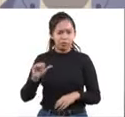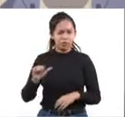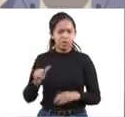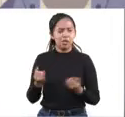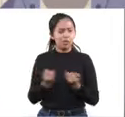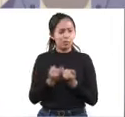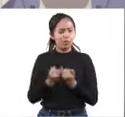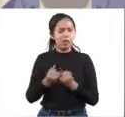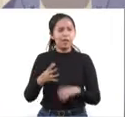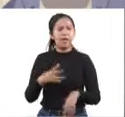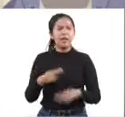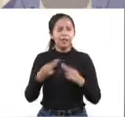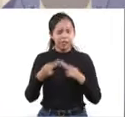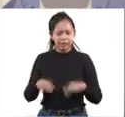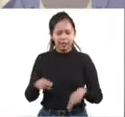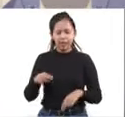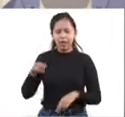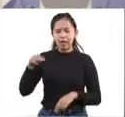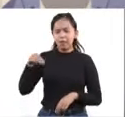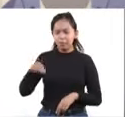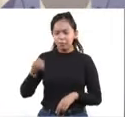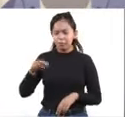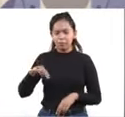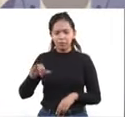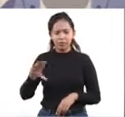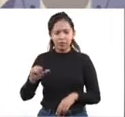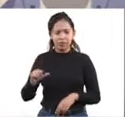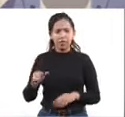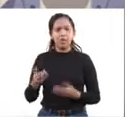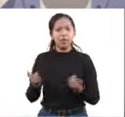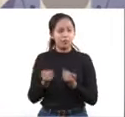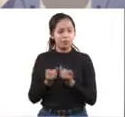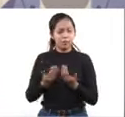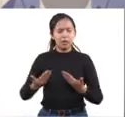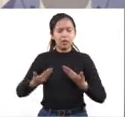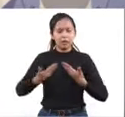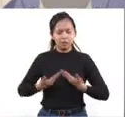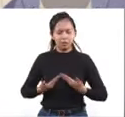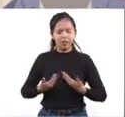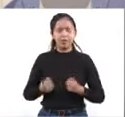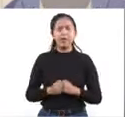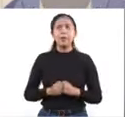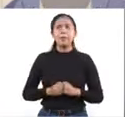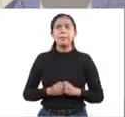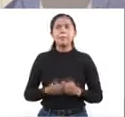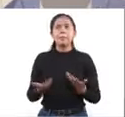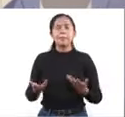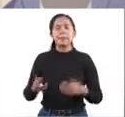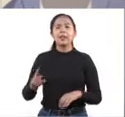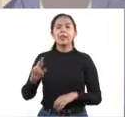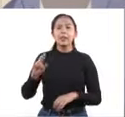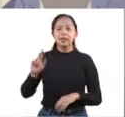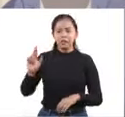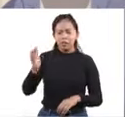Washington, y a su servidora, aceptar este reconocimiento en su